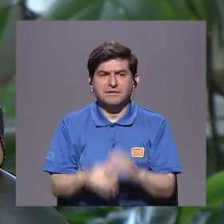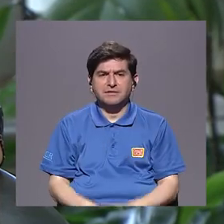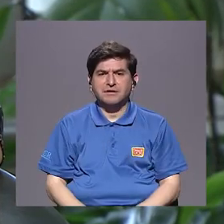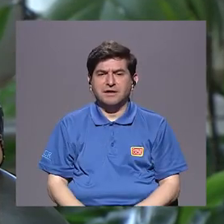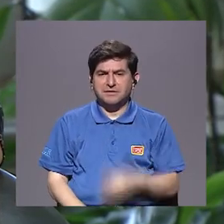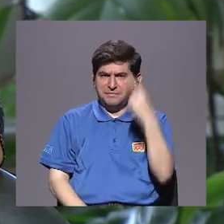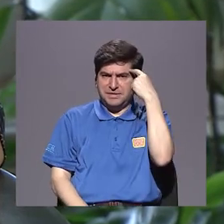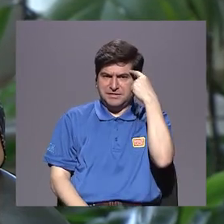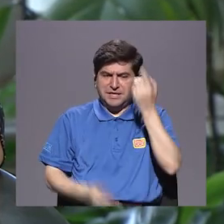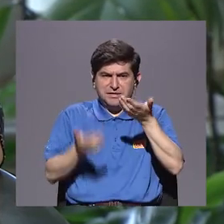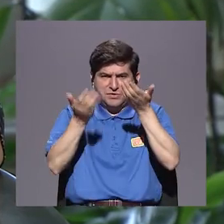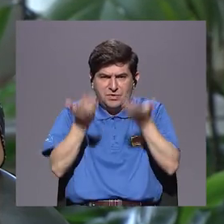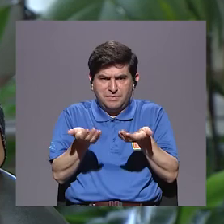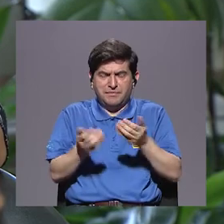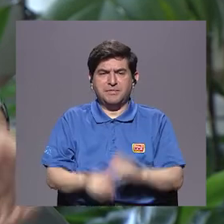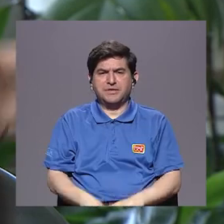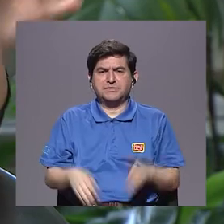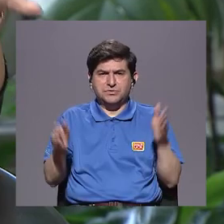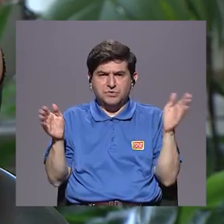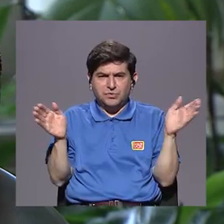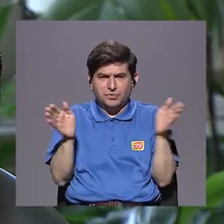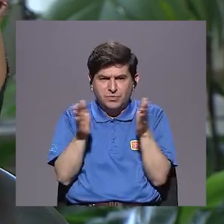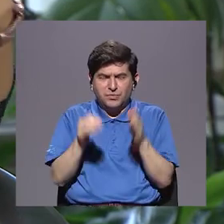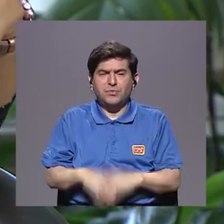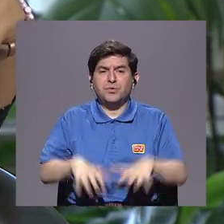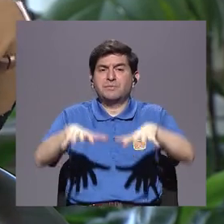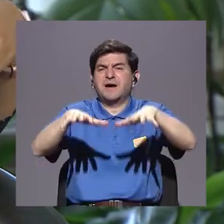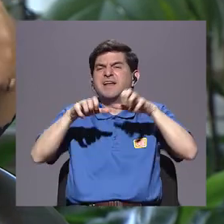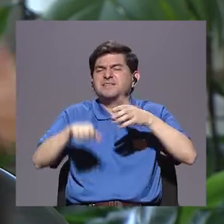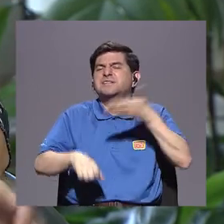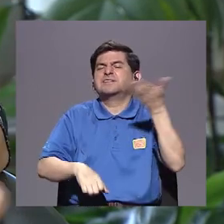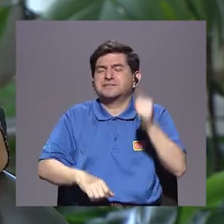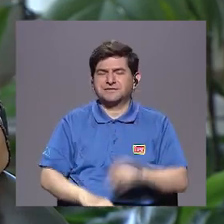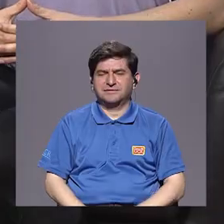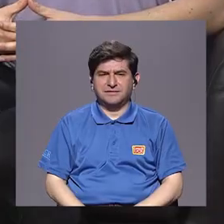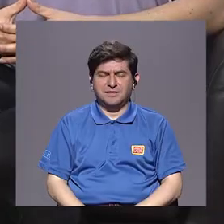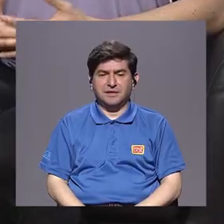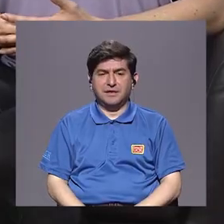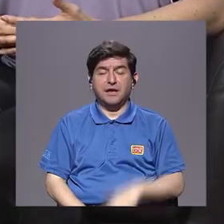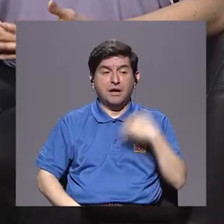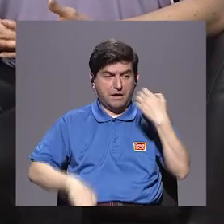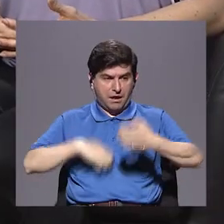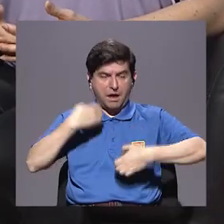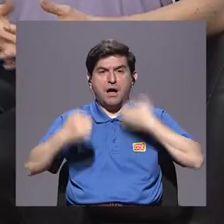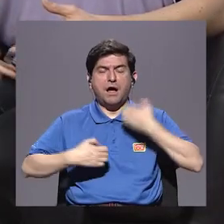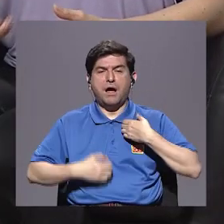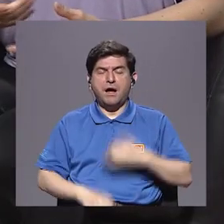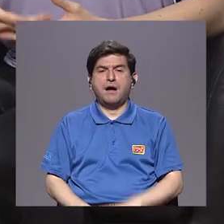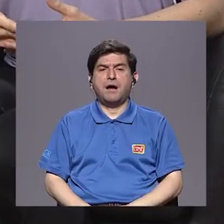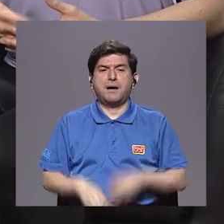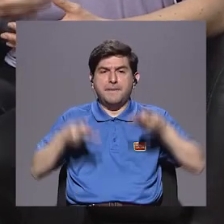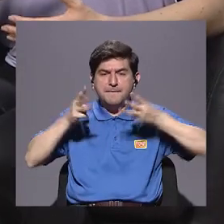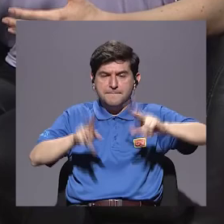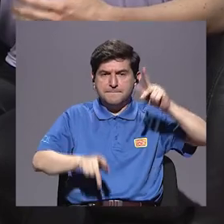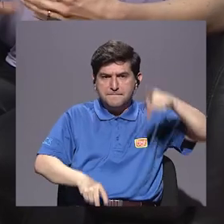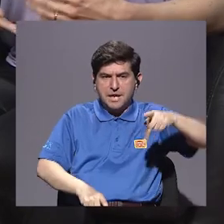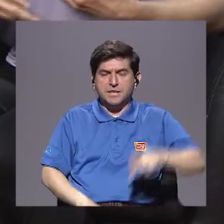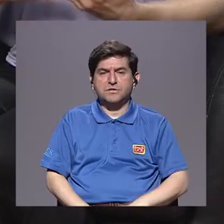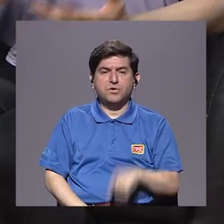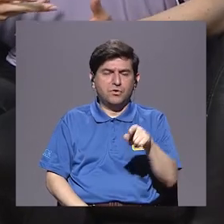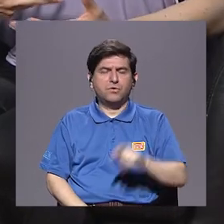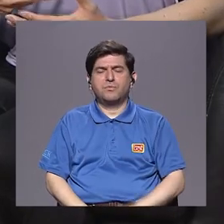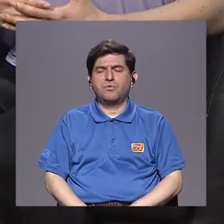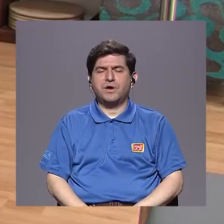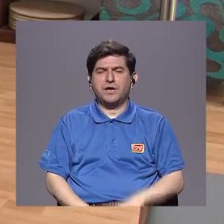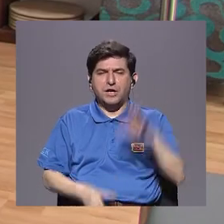Sobre todo a nivel de peso, a nivel de reducción de los niveles de estrés. Sí, claro, emocionalmente el Pilates al ser